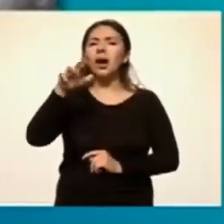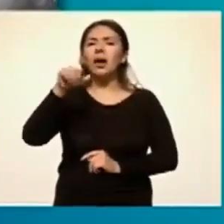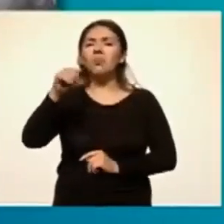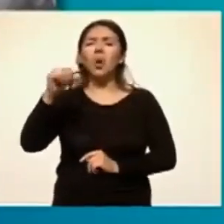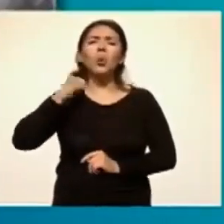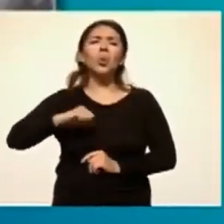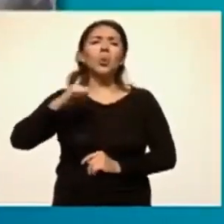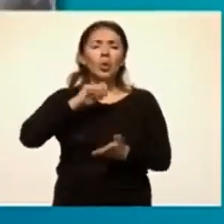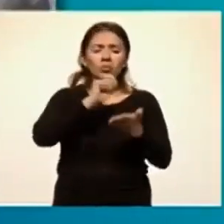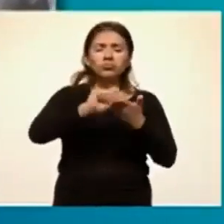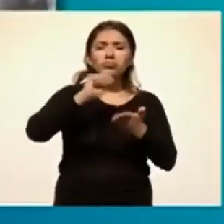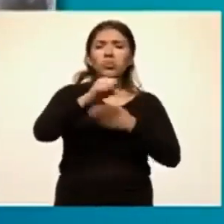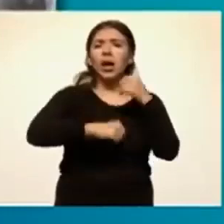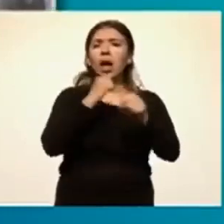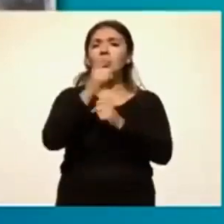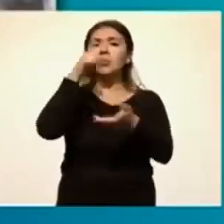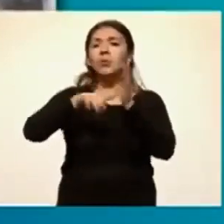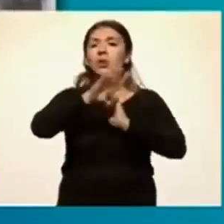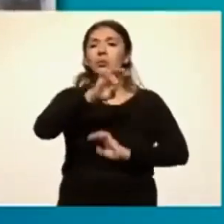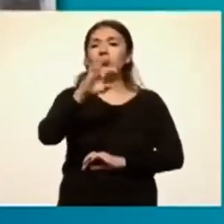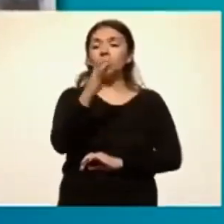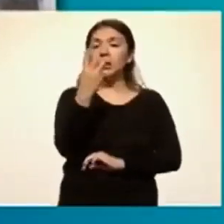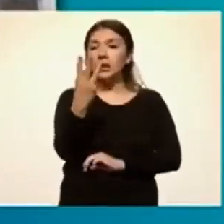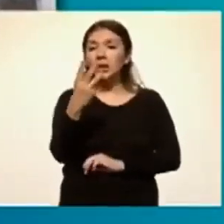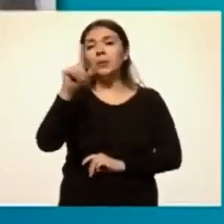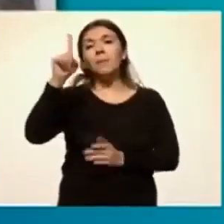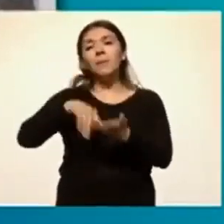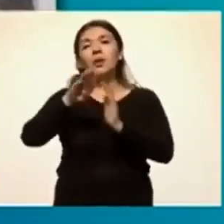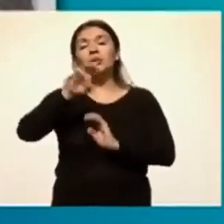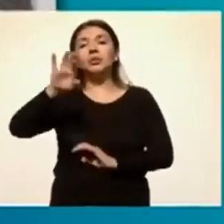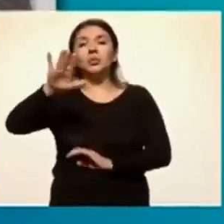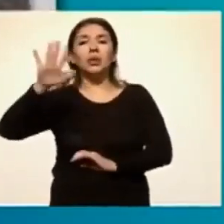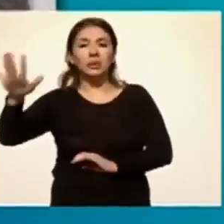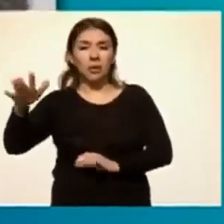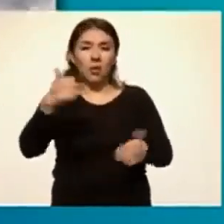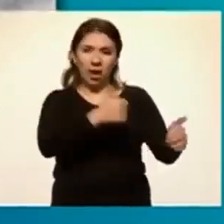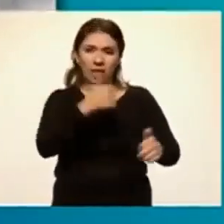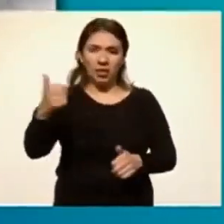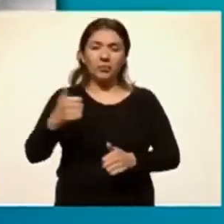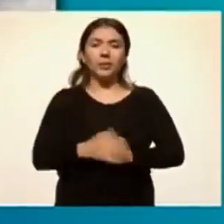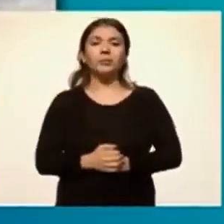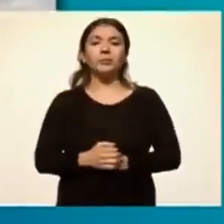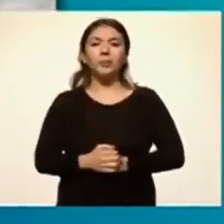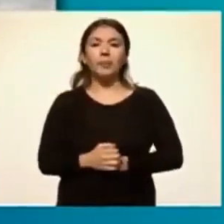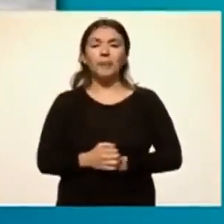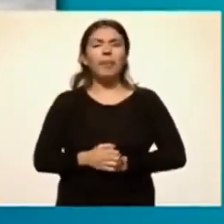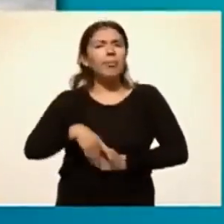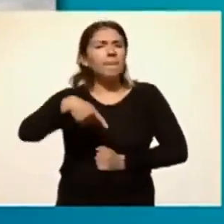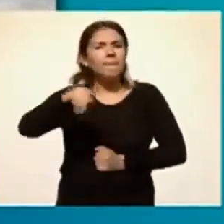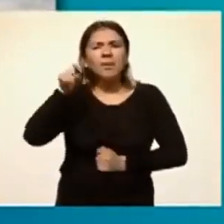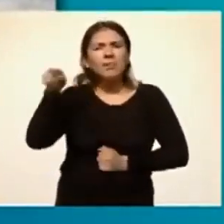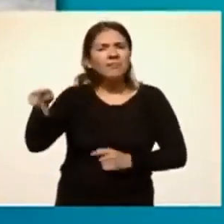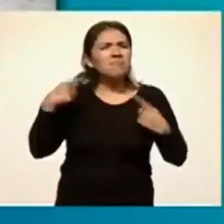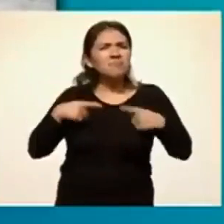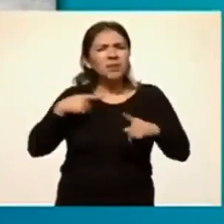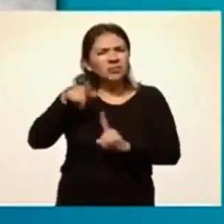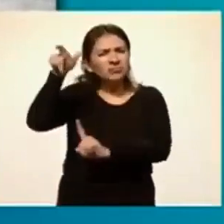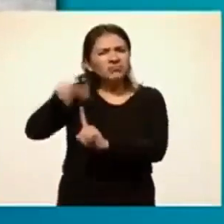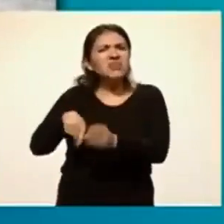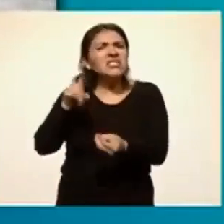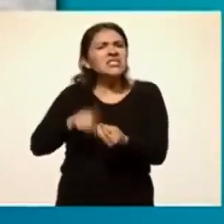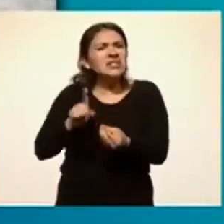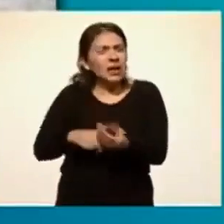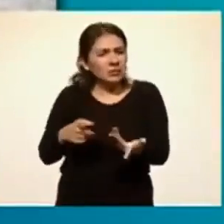años de 1953 y 1955 respectivamente. Pero ¿quién fue este personaje que